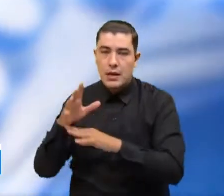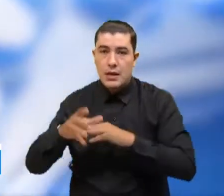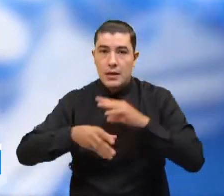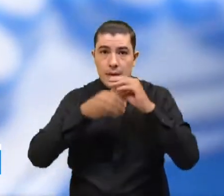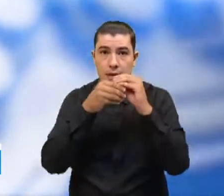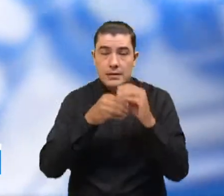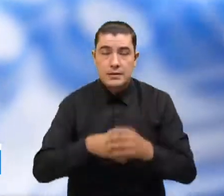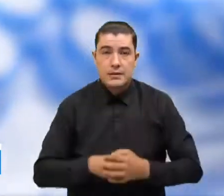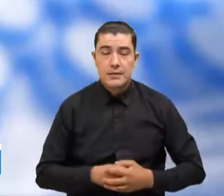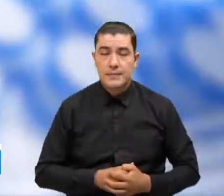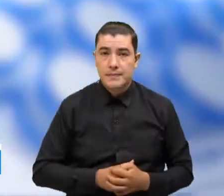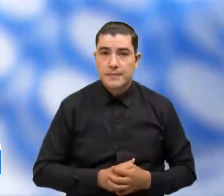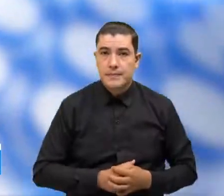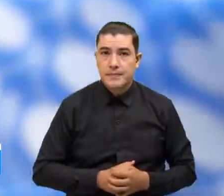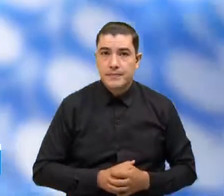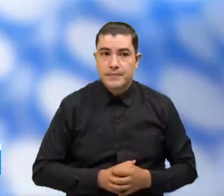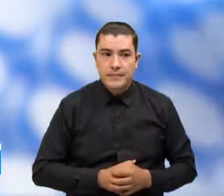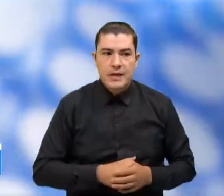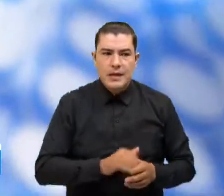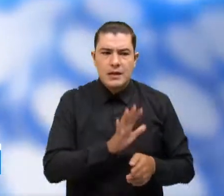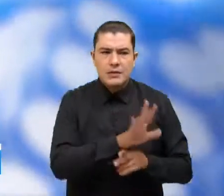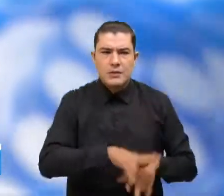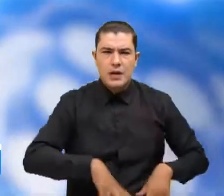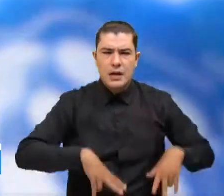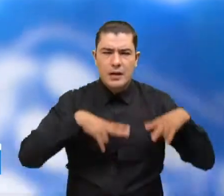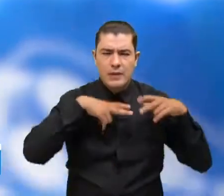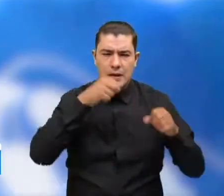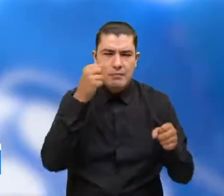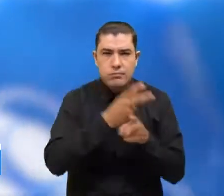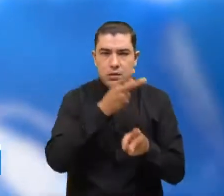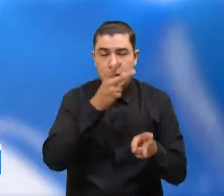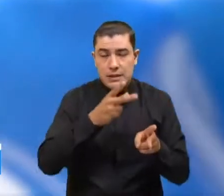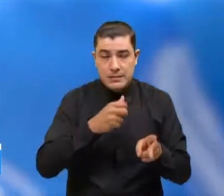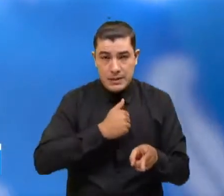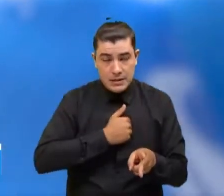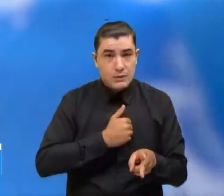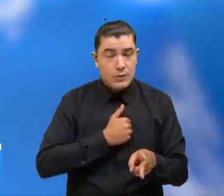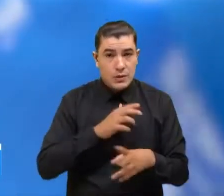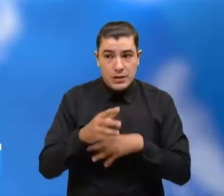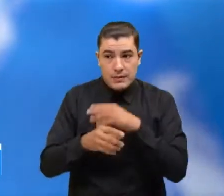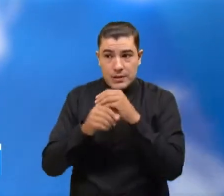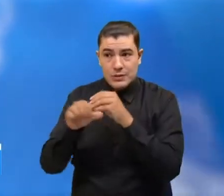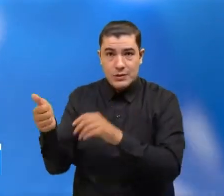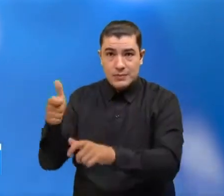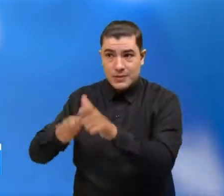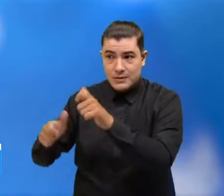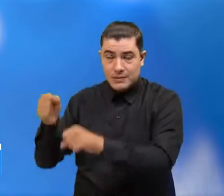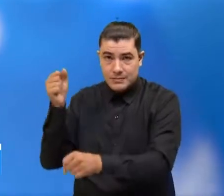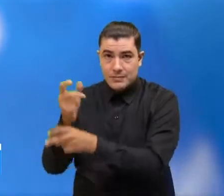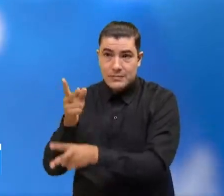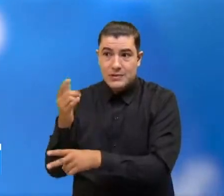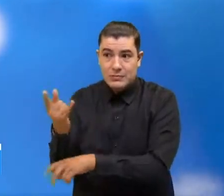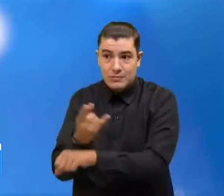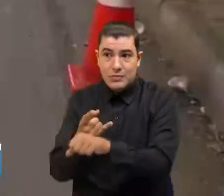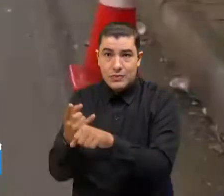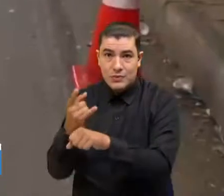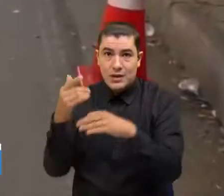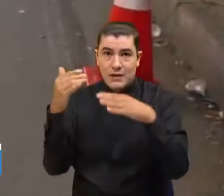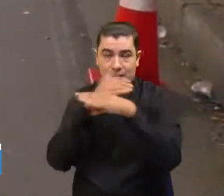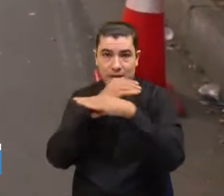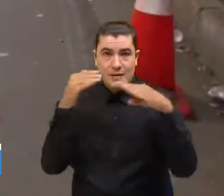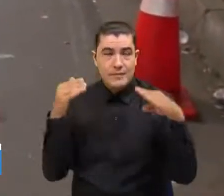ponen en riesgo sus vidas sino también ponen en riesgo la la vida de otras personas que usan las vías como tal